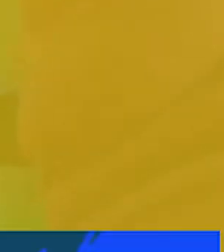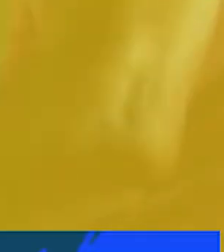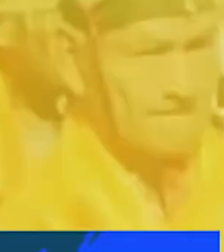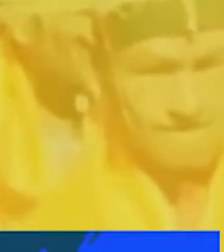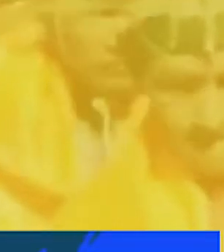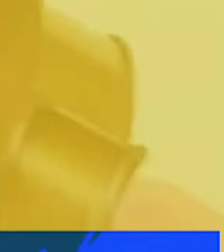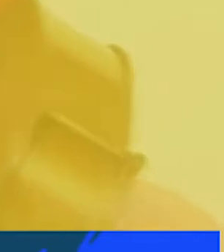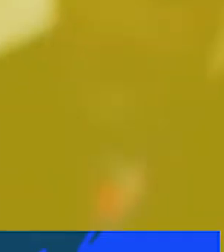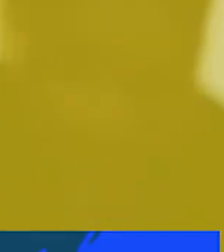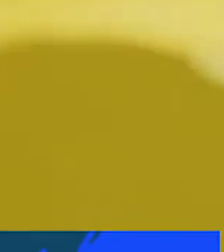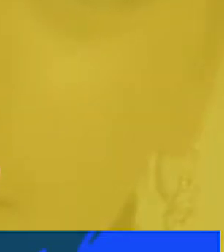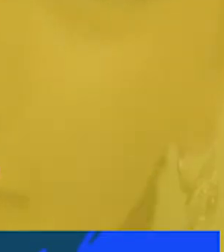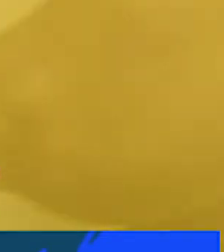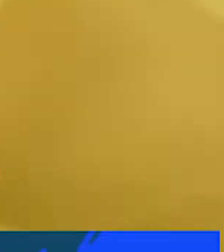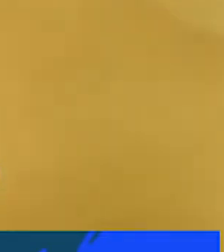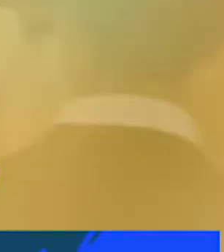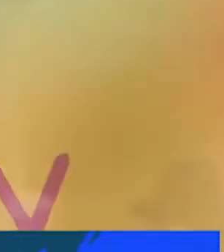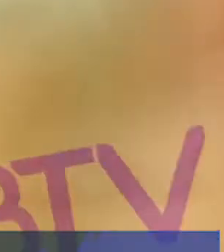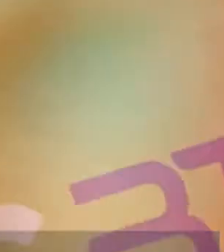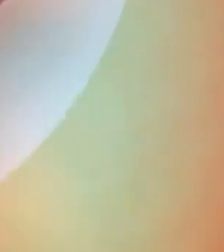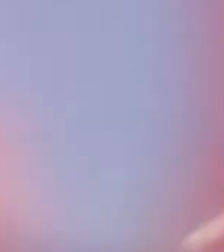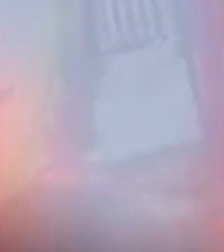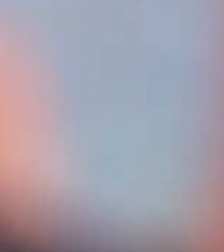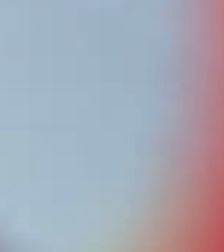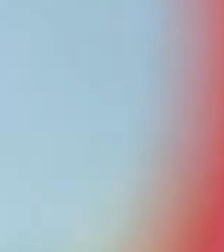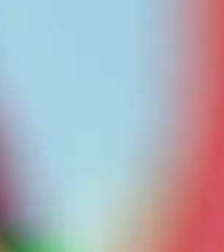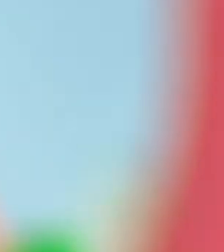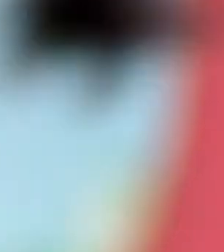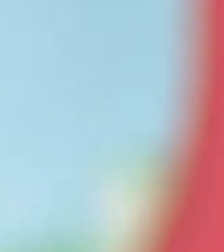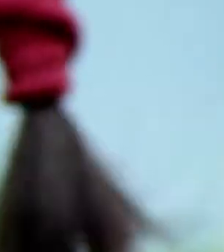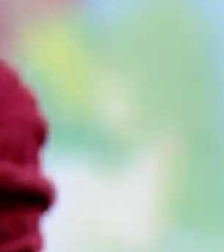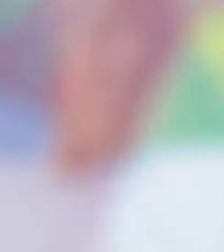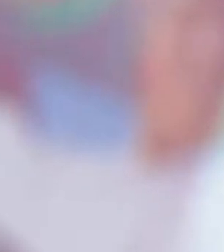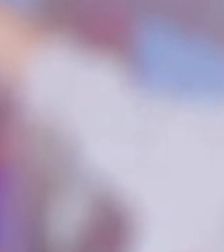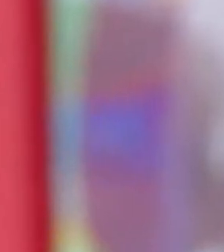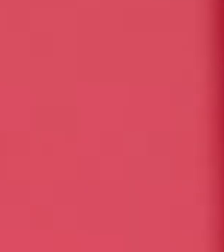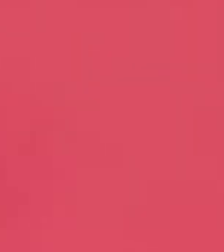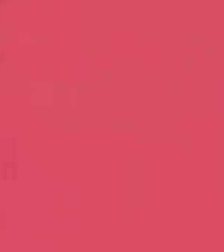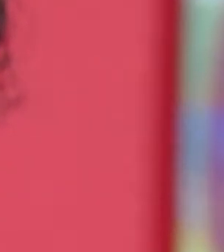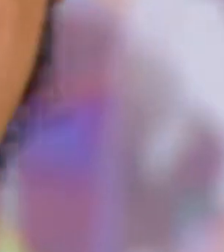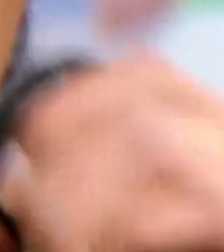Pues esta canción va dedicada a quien te ha discriminado.